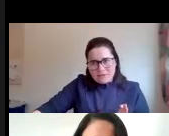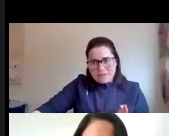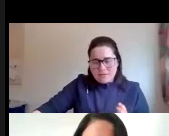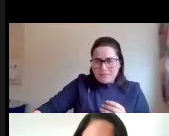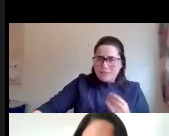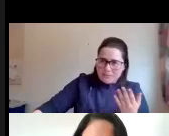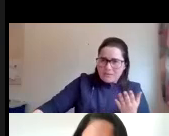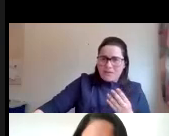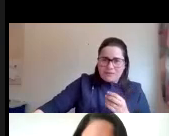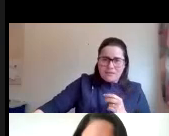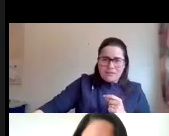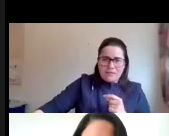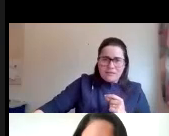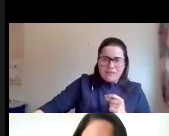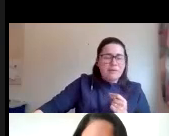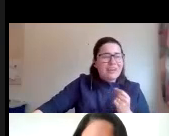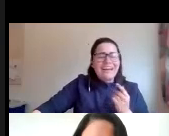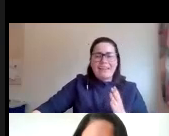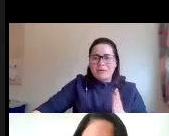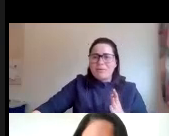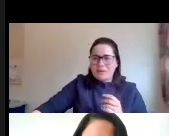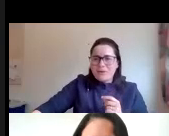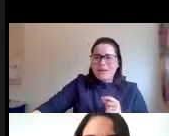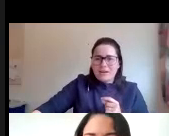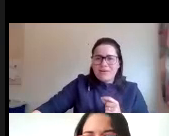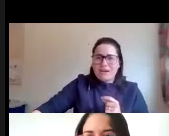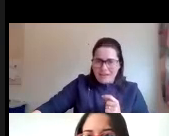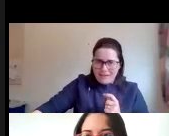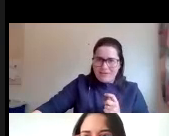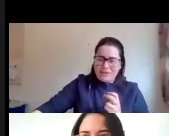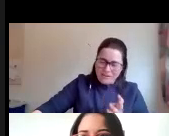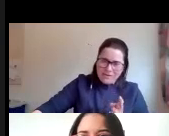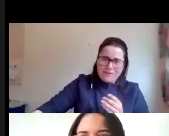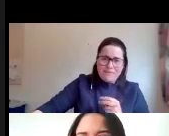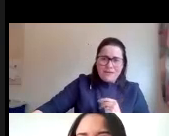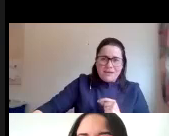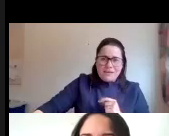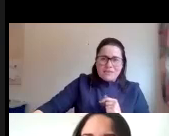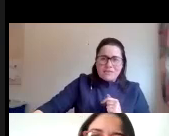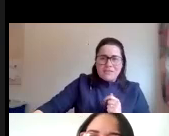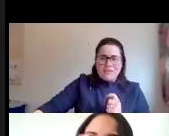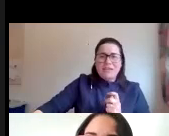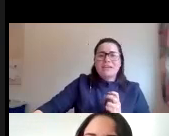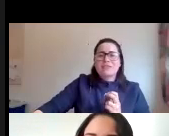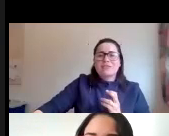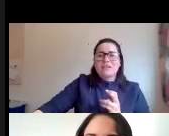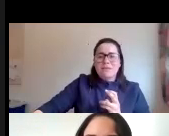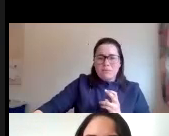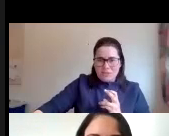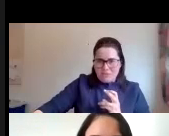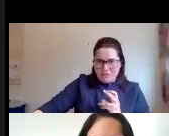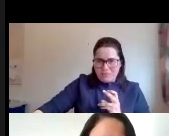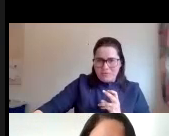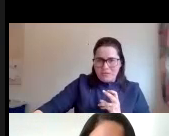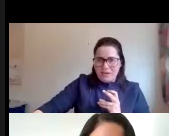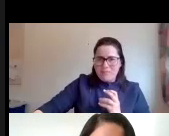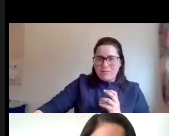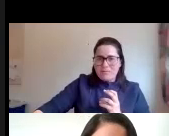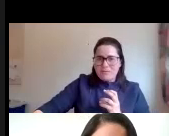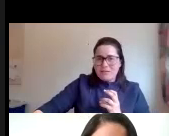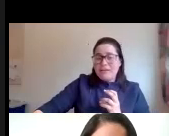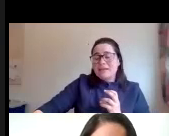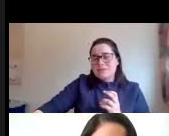agrícola, ¿sí? Un lago bastante, bueno, ganadero, pongámosle el lago ganadero agrícola. Entonces, si ven, esto tiene mucha más